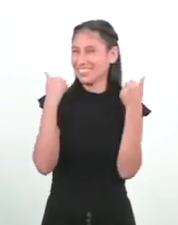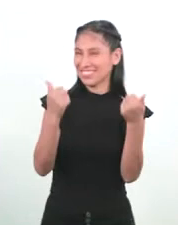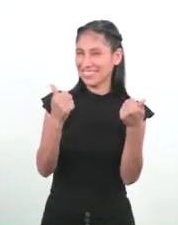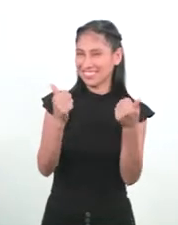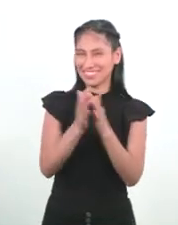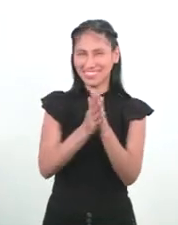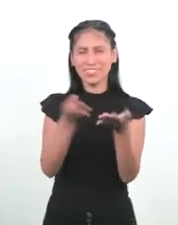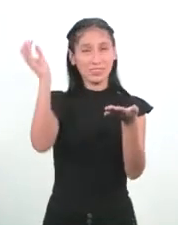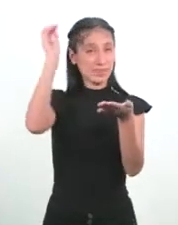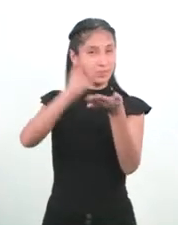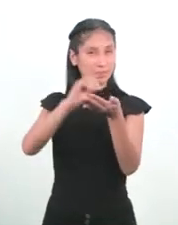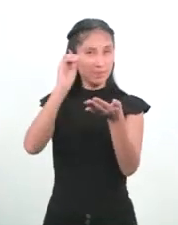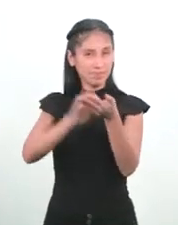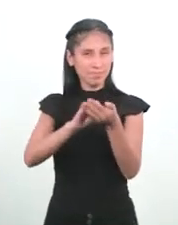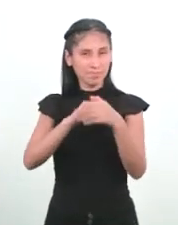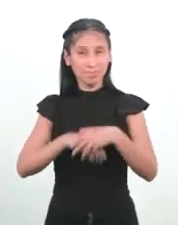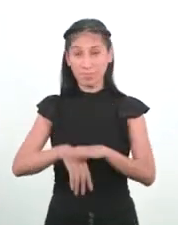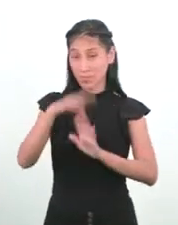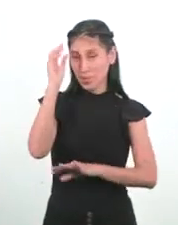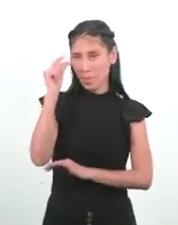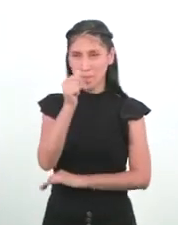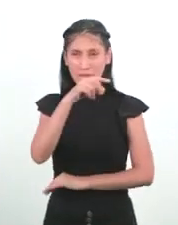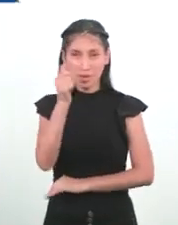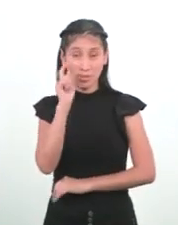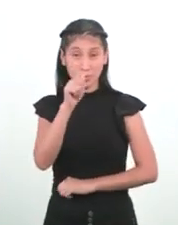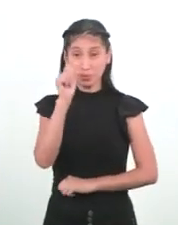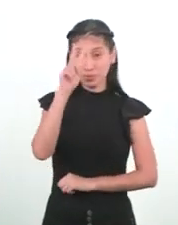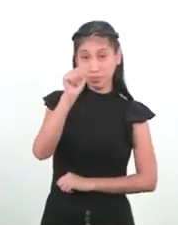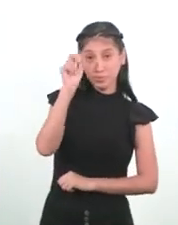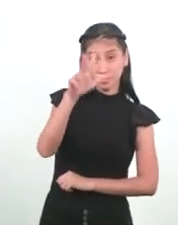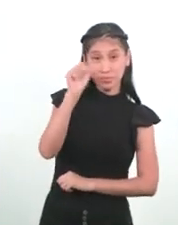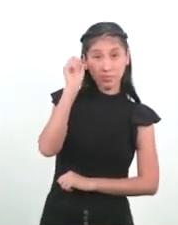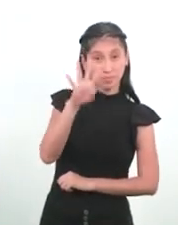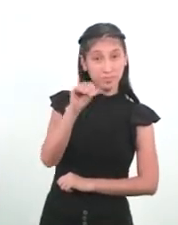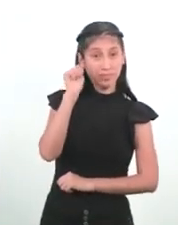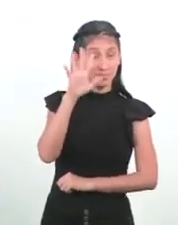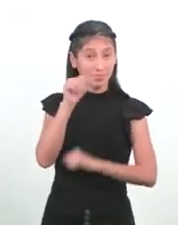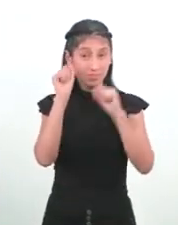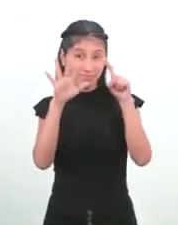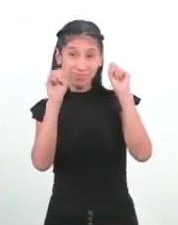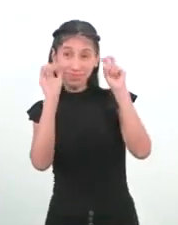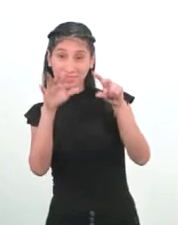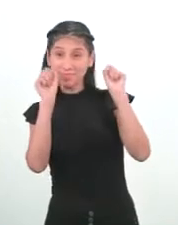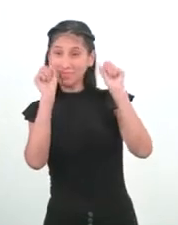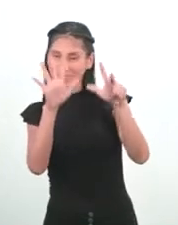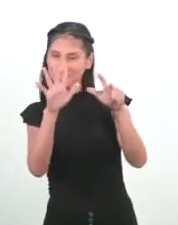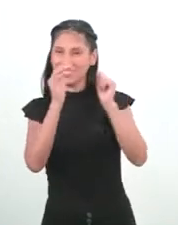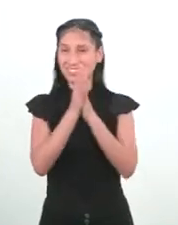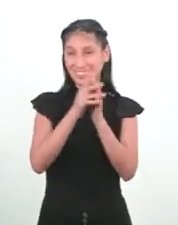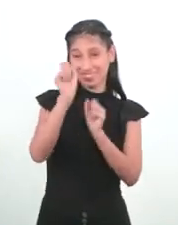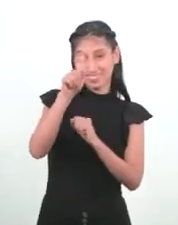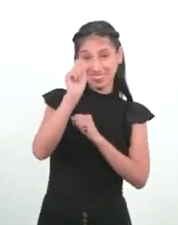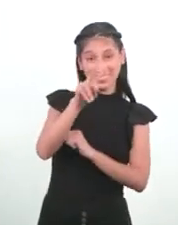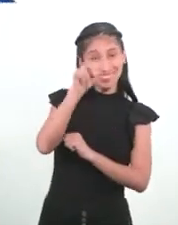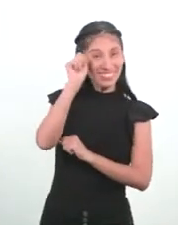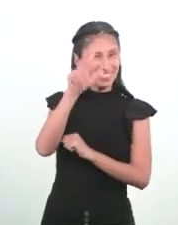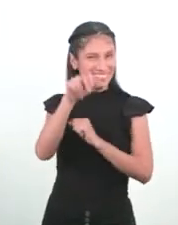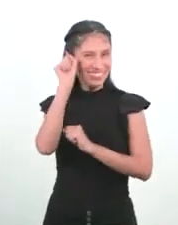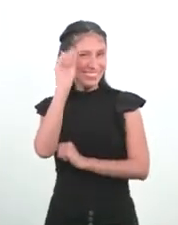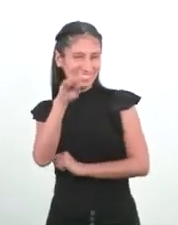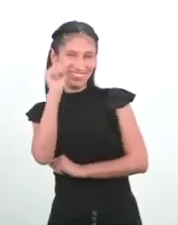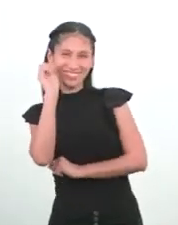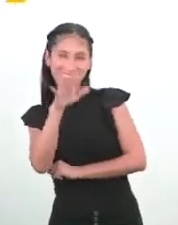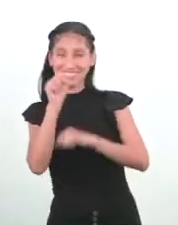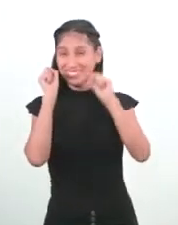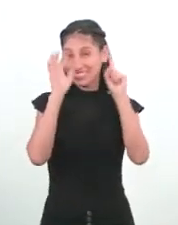8. Una vez más, un poco más rápido. 1, 2, 3, 4, 5, 6, 7, 8. 1, 2,